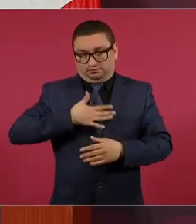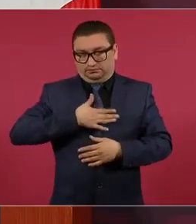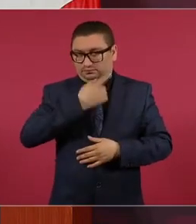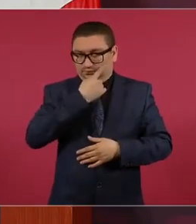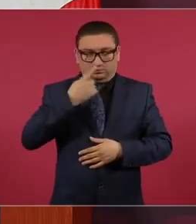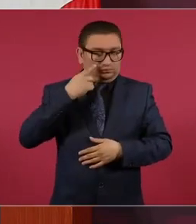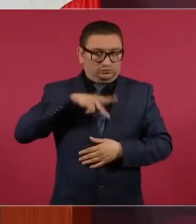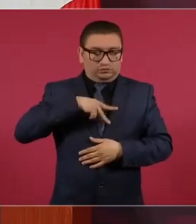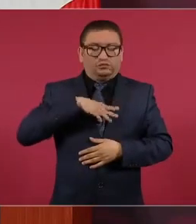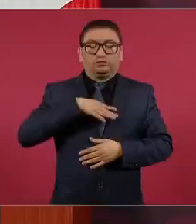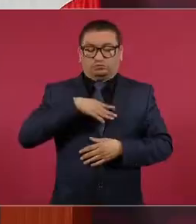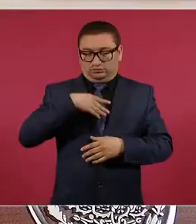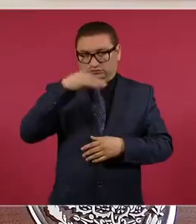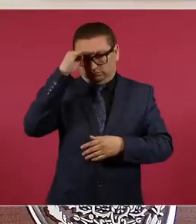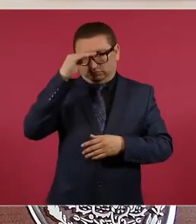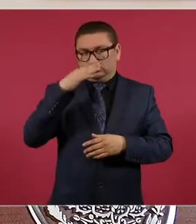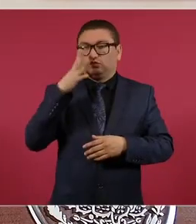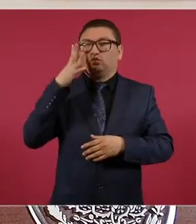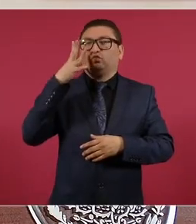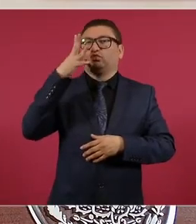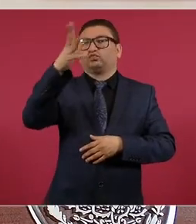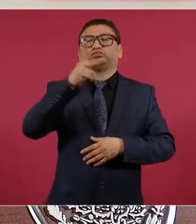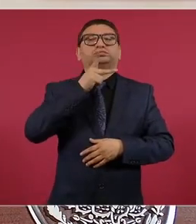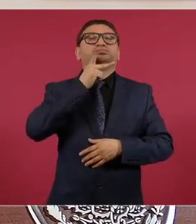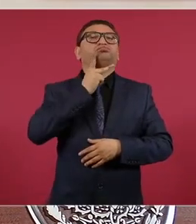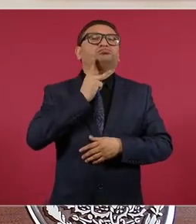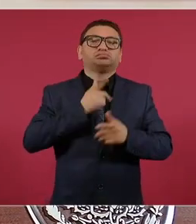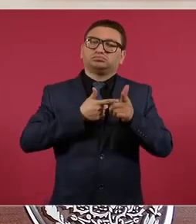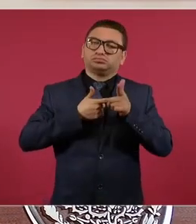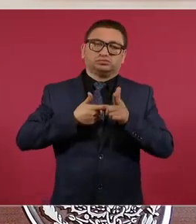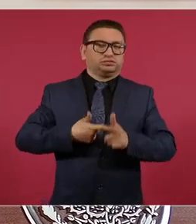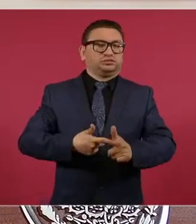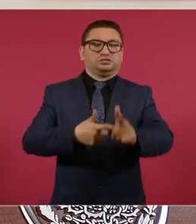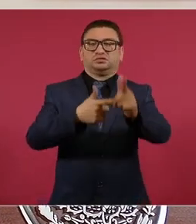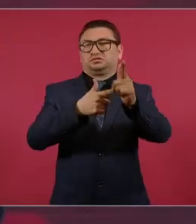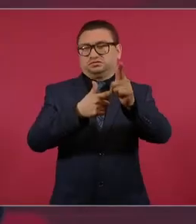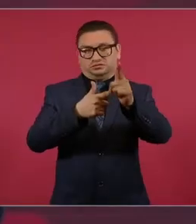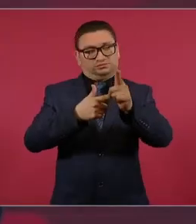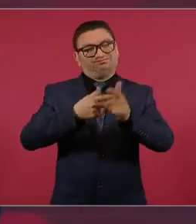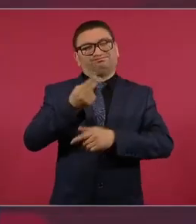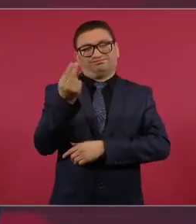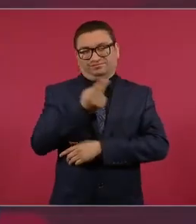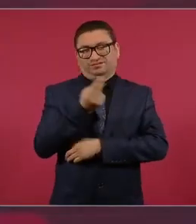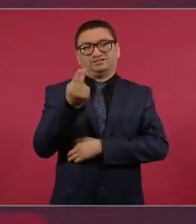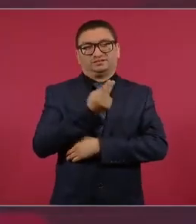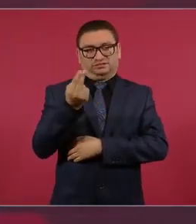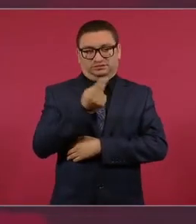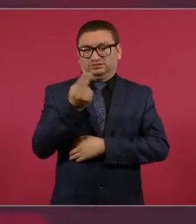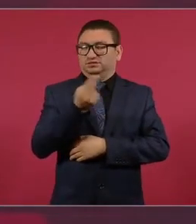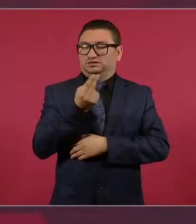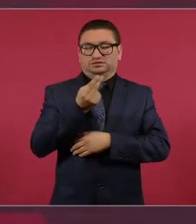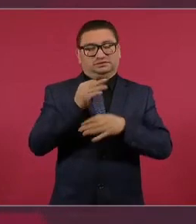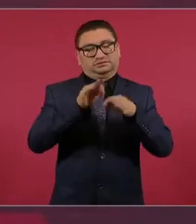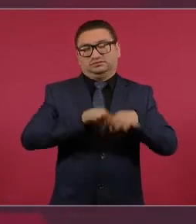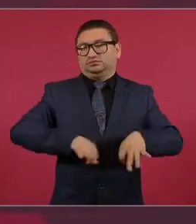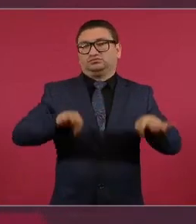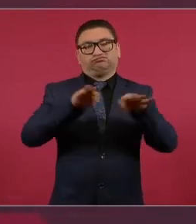se va a necesitar el petróleo mínimo va a ser